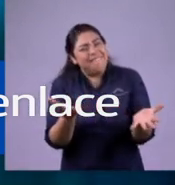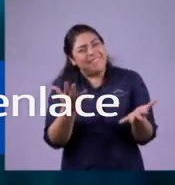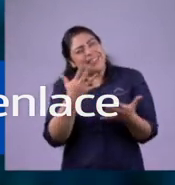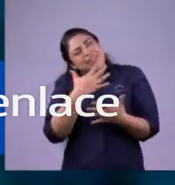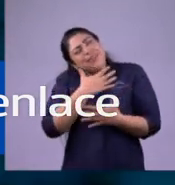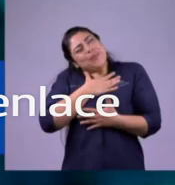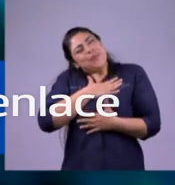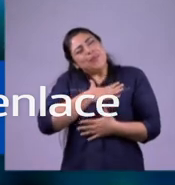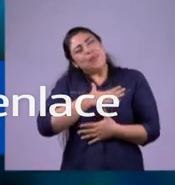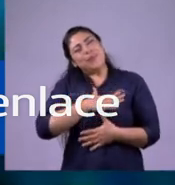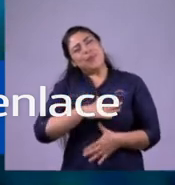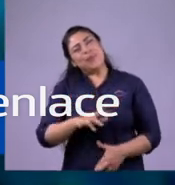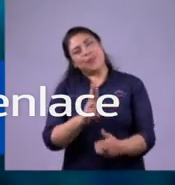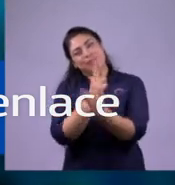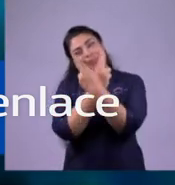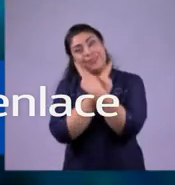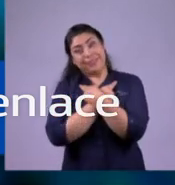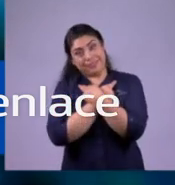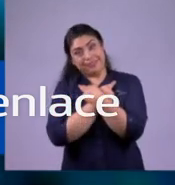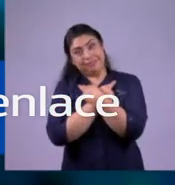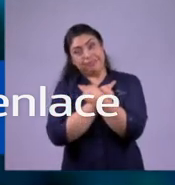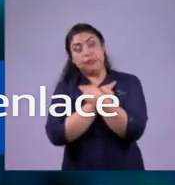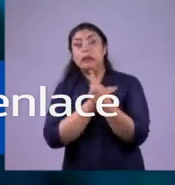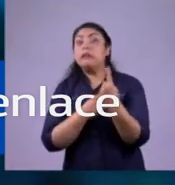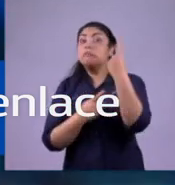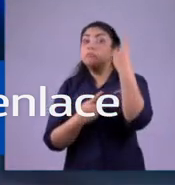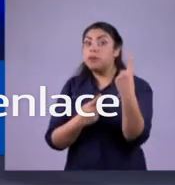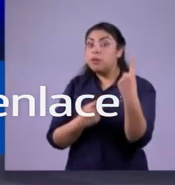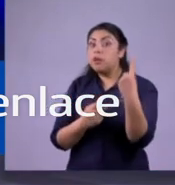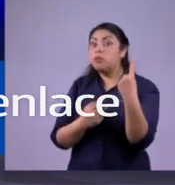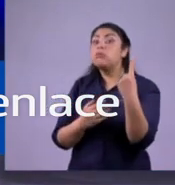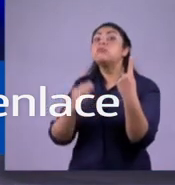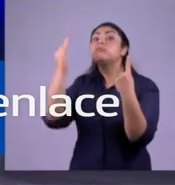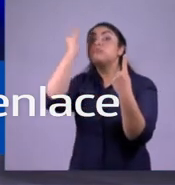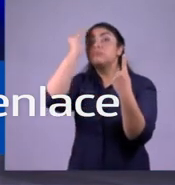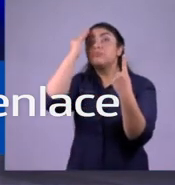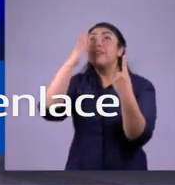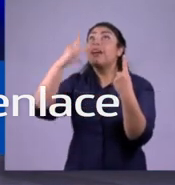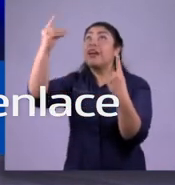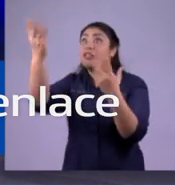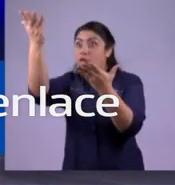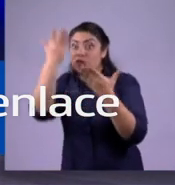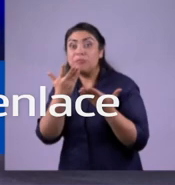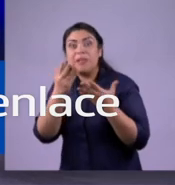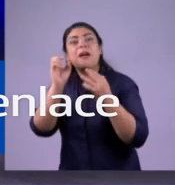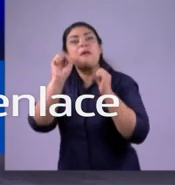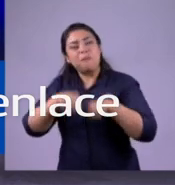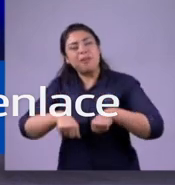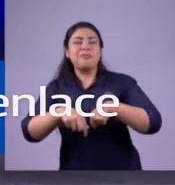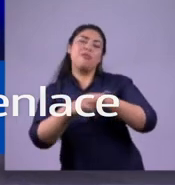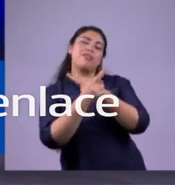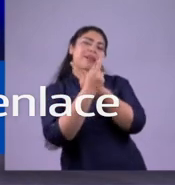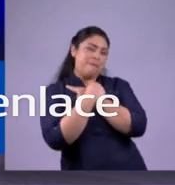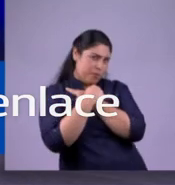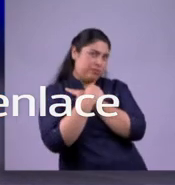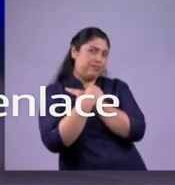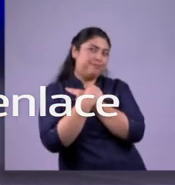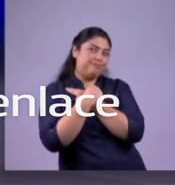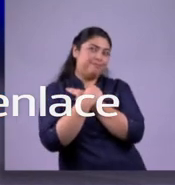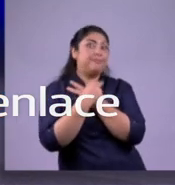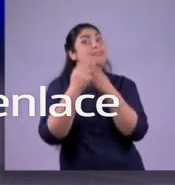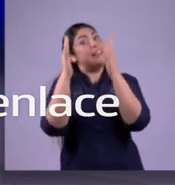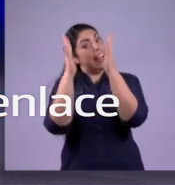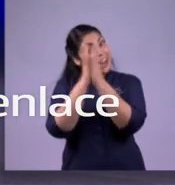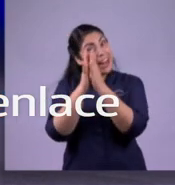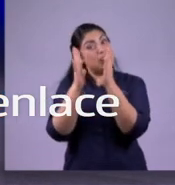el que no confía que dios provee descansa el que sabe que dios provee eso se aplica al día domingo